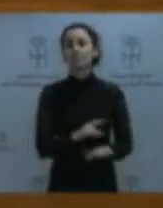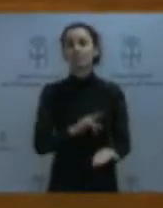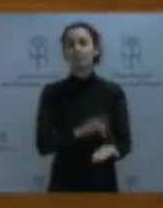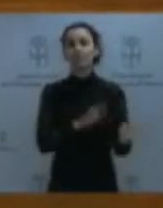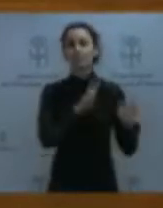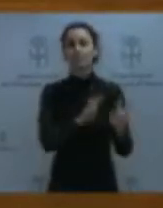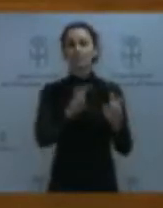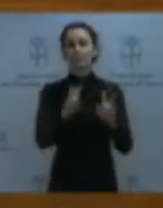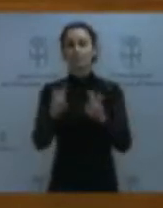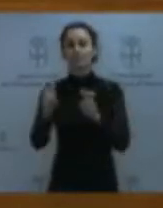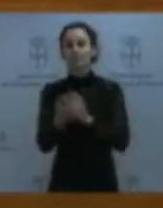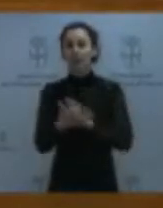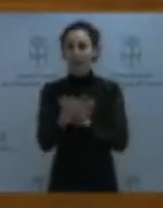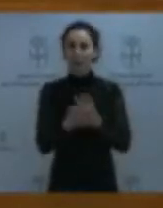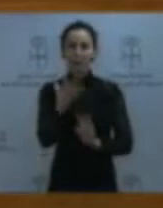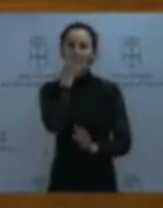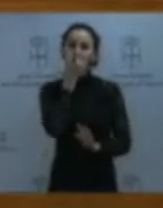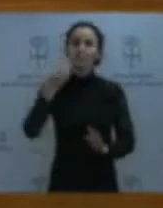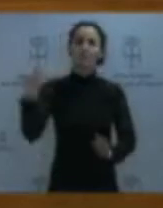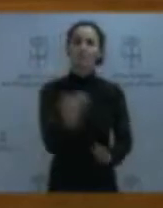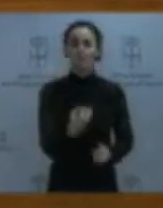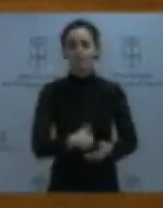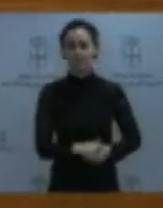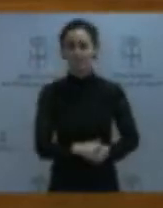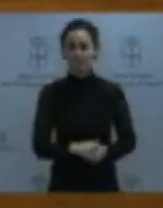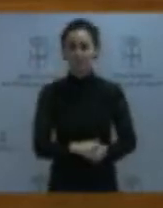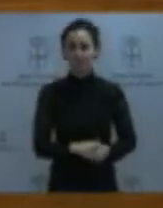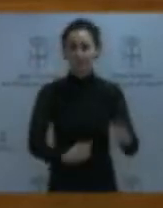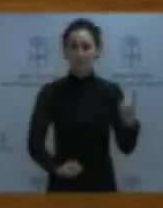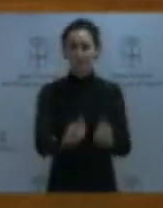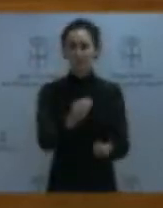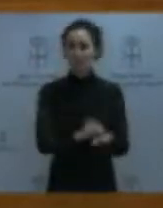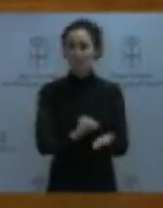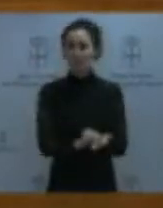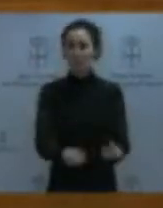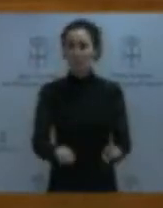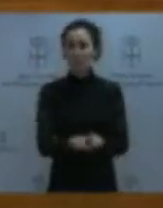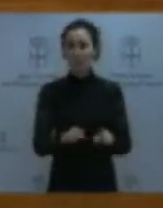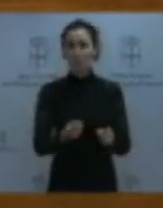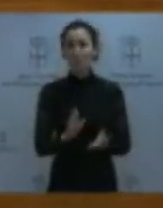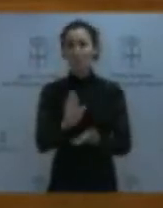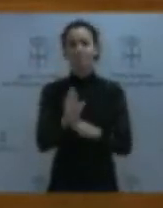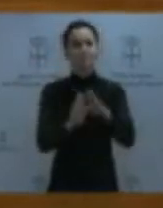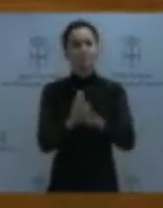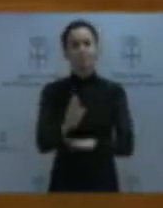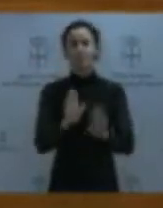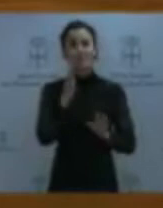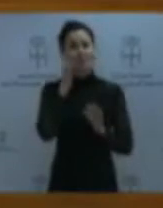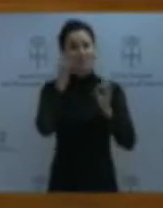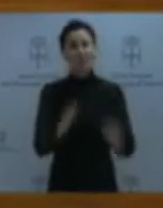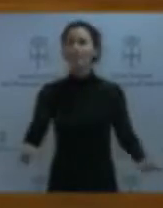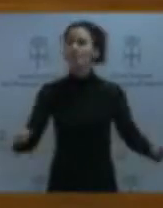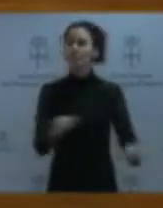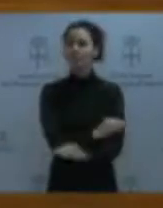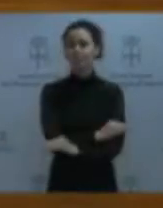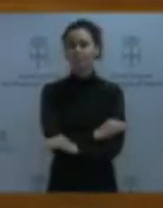hay que hacerlo con seriedad y hay que saber que a veces planteamos cosas que luego son muy incompatibles con una realidad